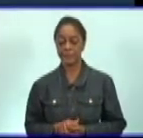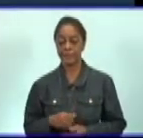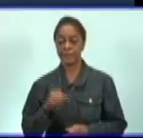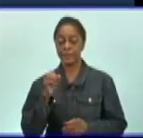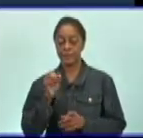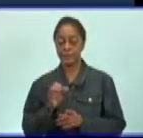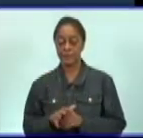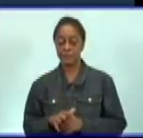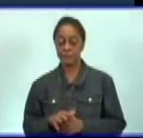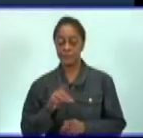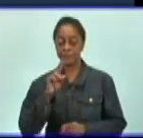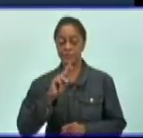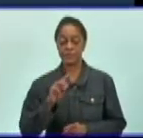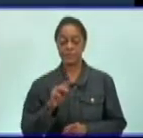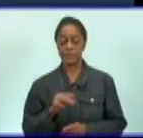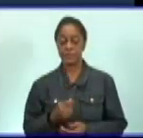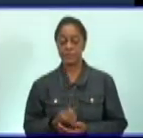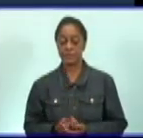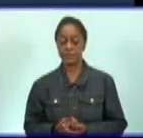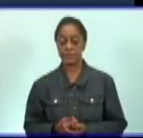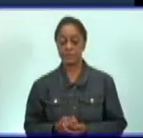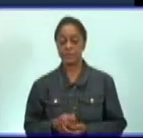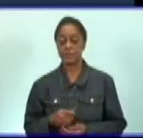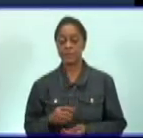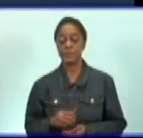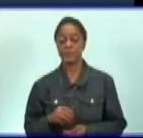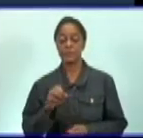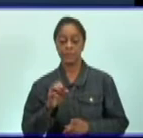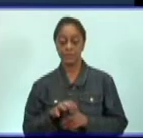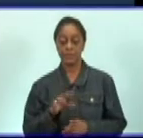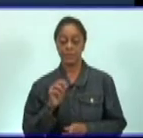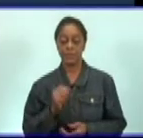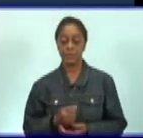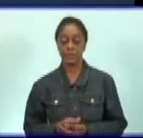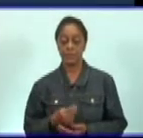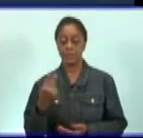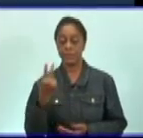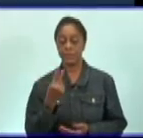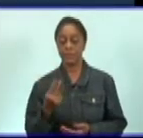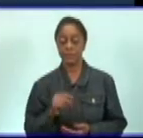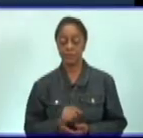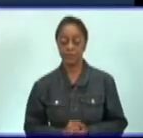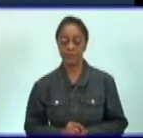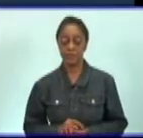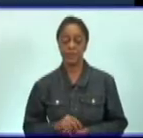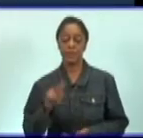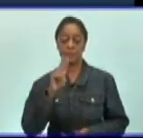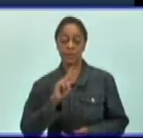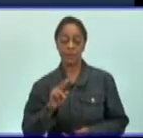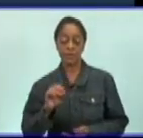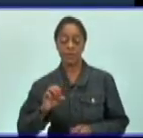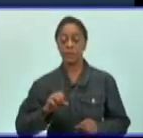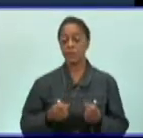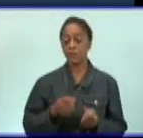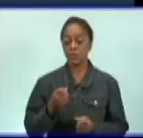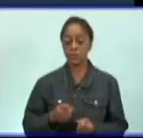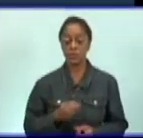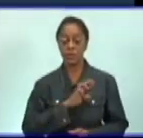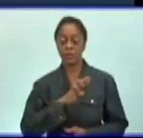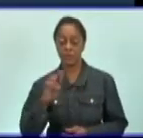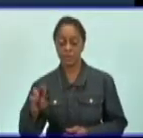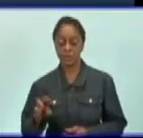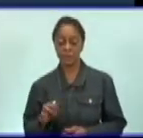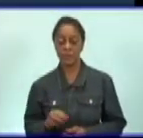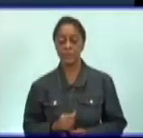Comienza por las unidades. Siempre debemos comenzar por las unidades. Controla el resultado